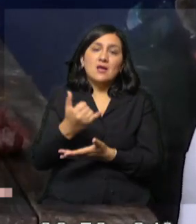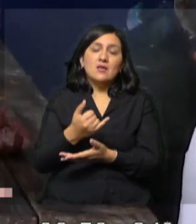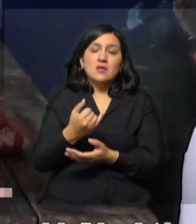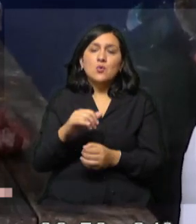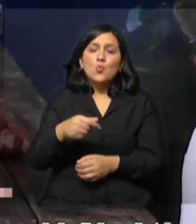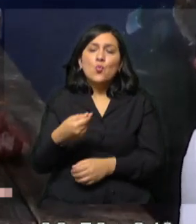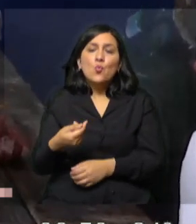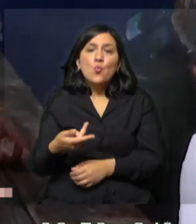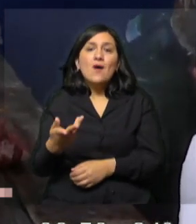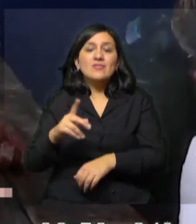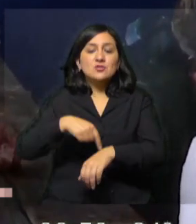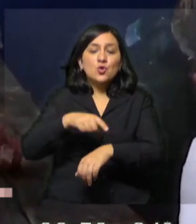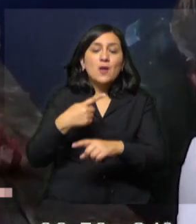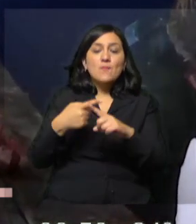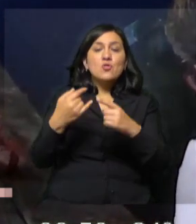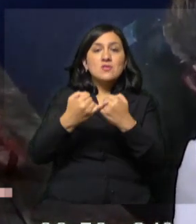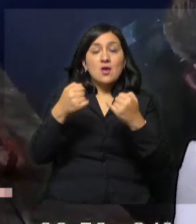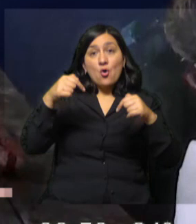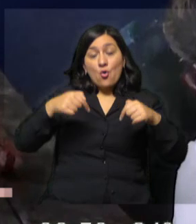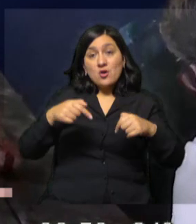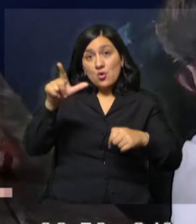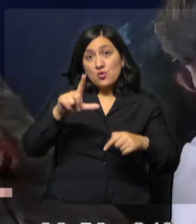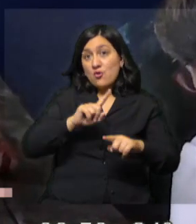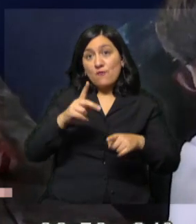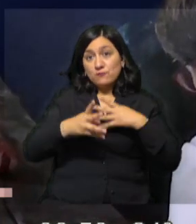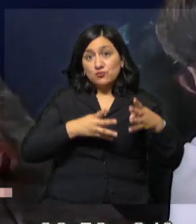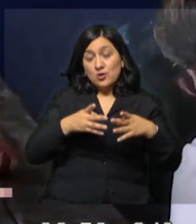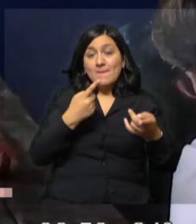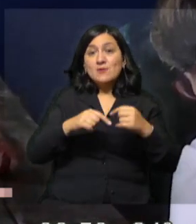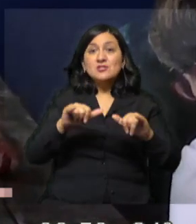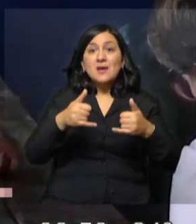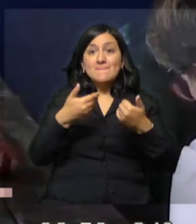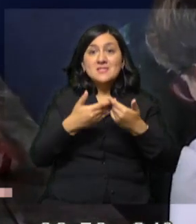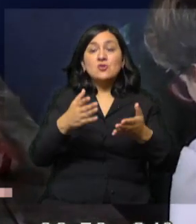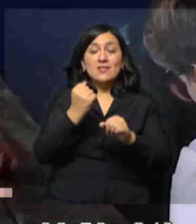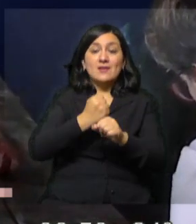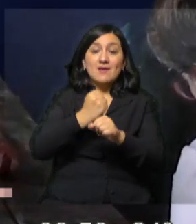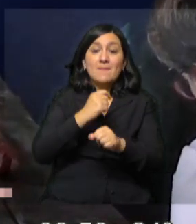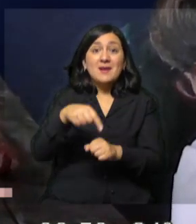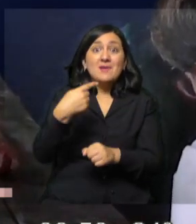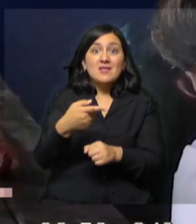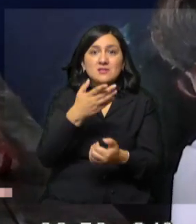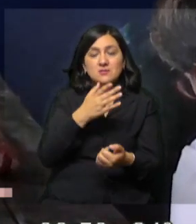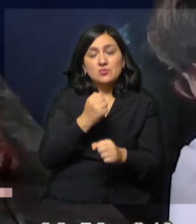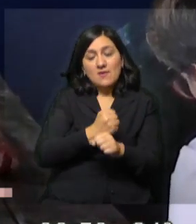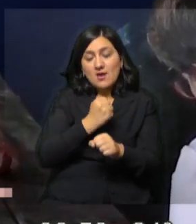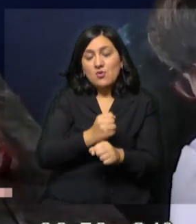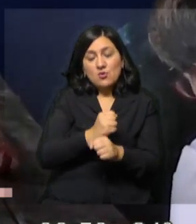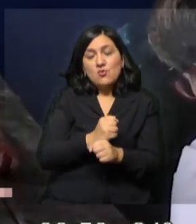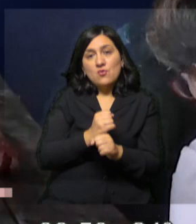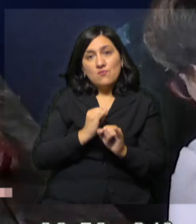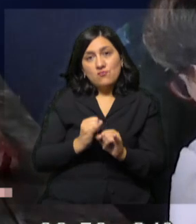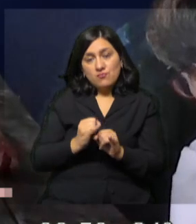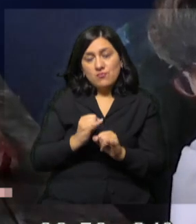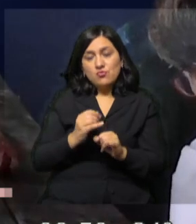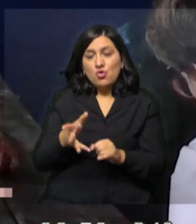horas hacen por día, ¿no? Porque hoy es lunes, hoy no funciona la olla, pero ya están picando para el día de mañana. Sí, ese es un trabajo permanente. Digo, se pica